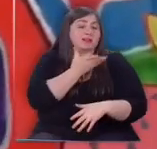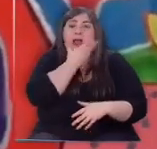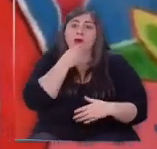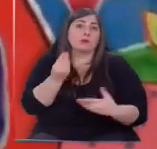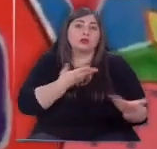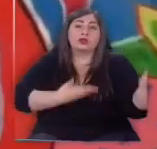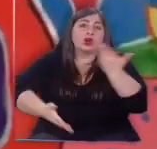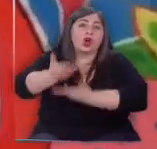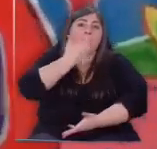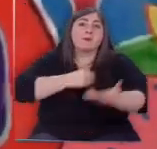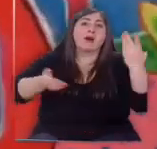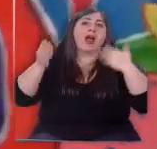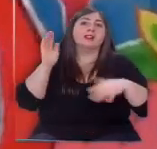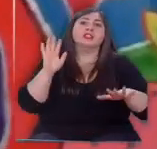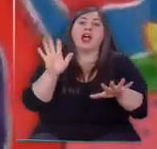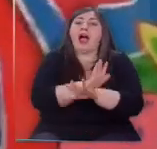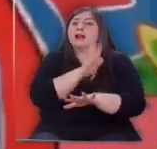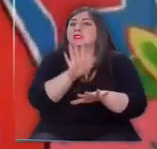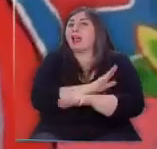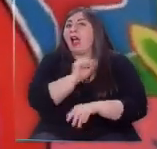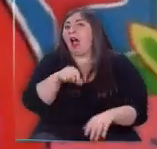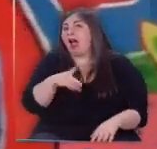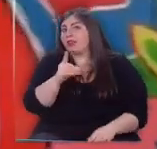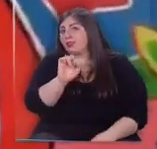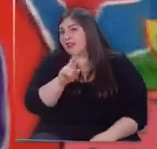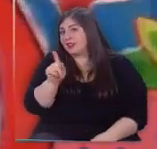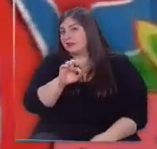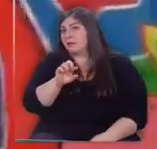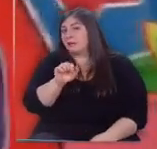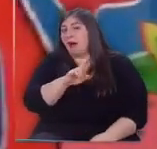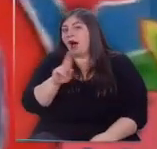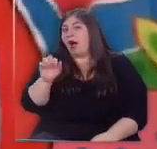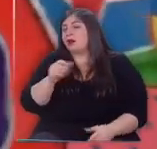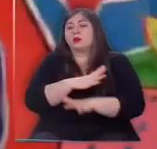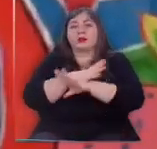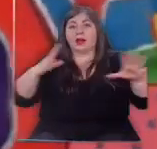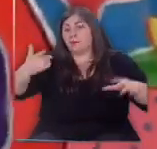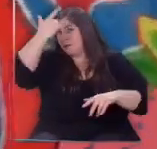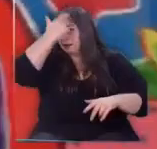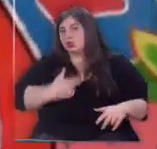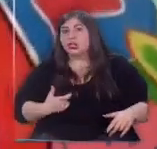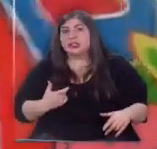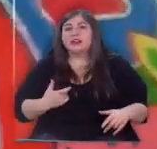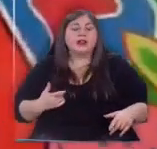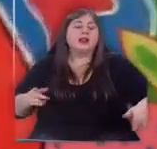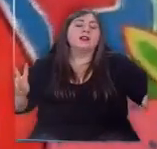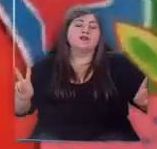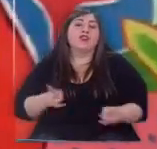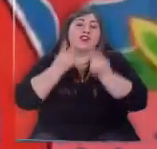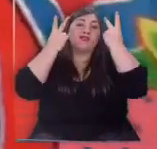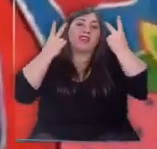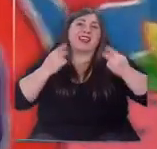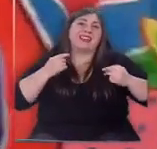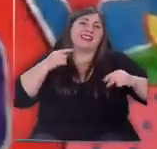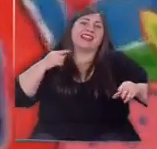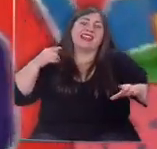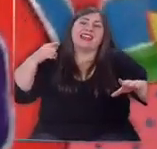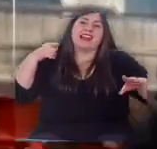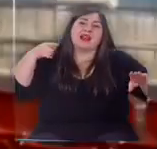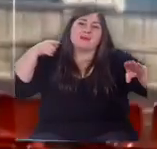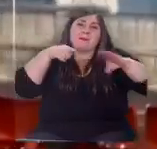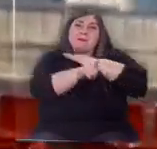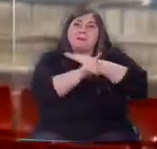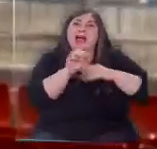compartir con el actor Andrés Parra, una gran persona, y volver a revivir el penal de Alexis